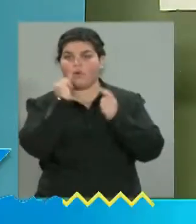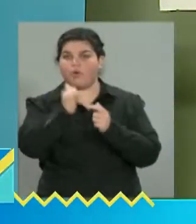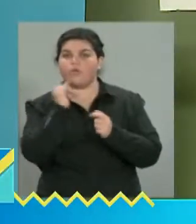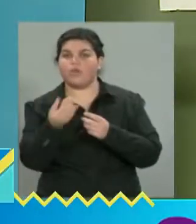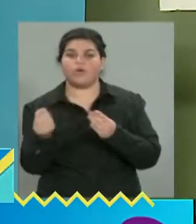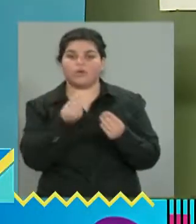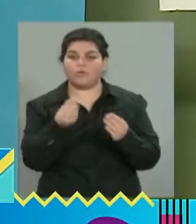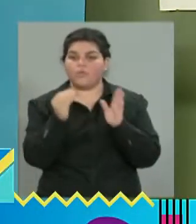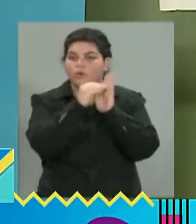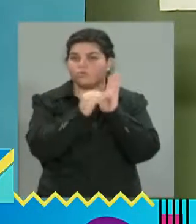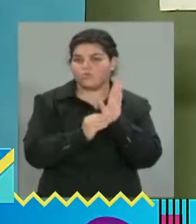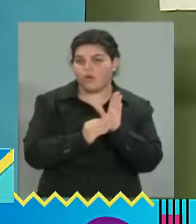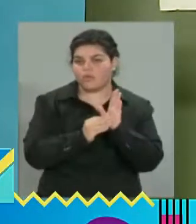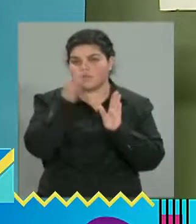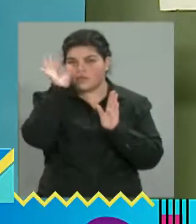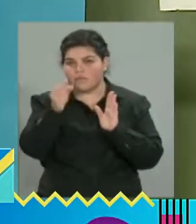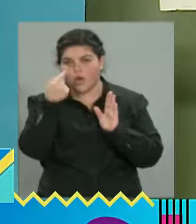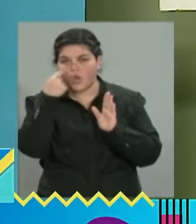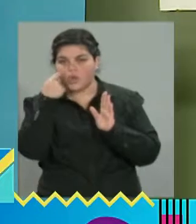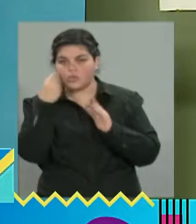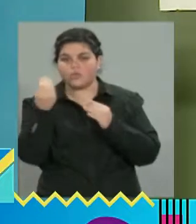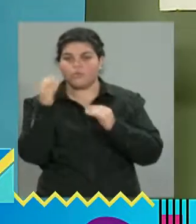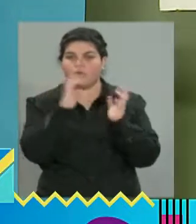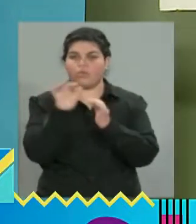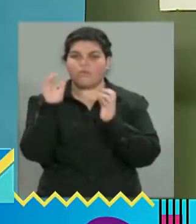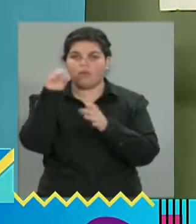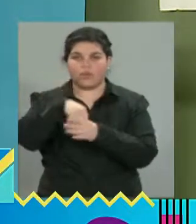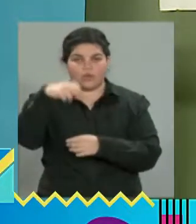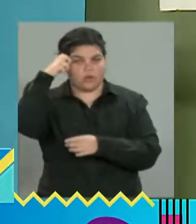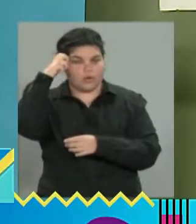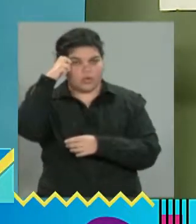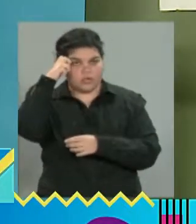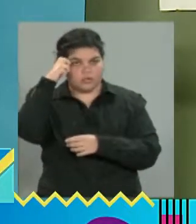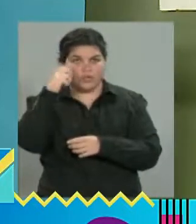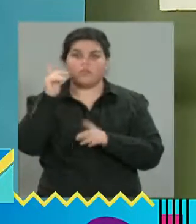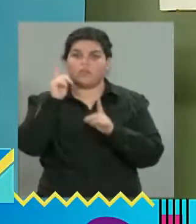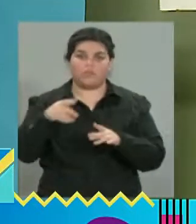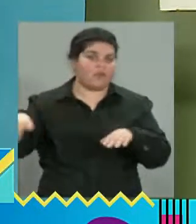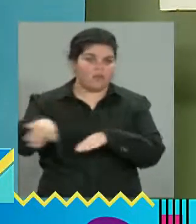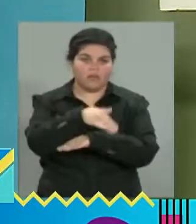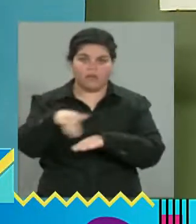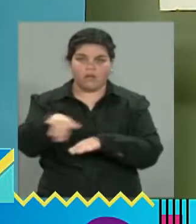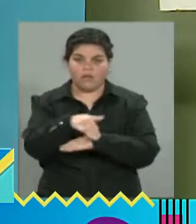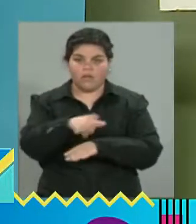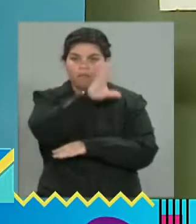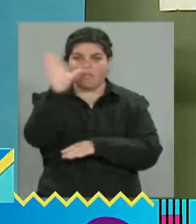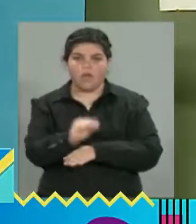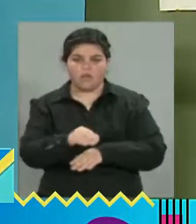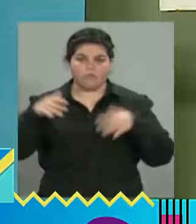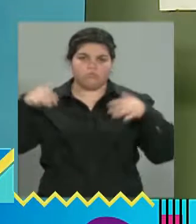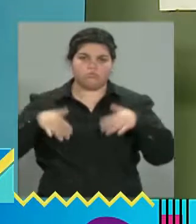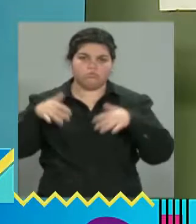que fue más o menos ese debate en el Congreso, que llenó las calles también de nuestro país